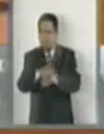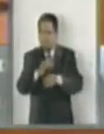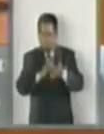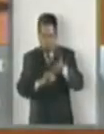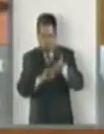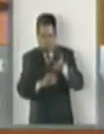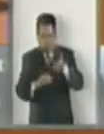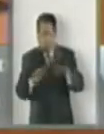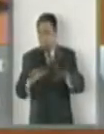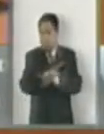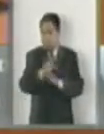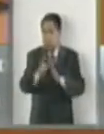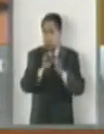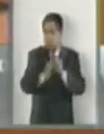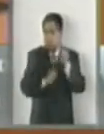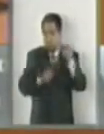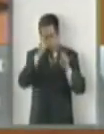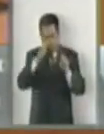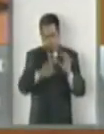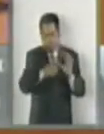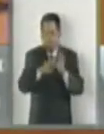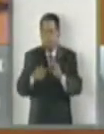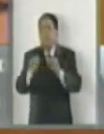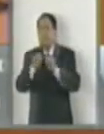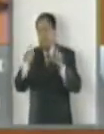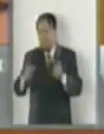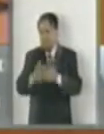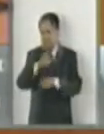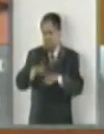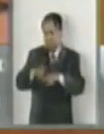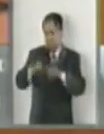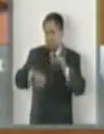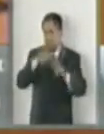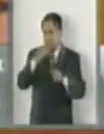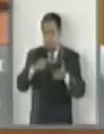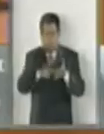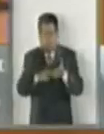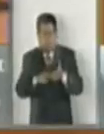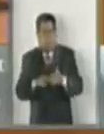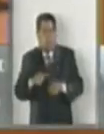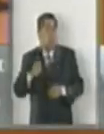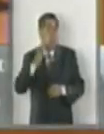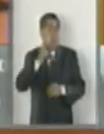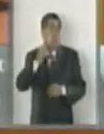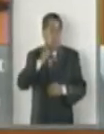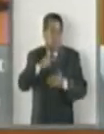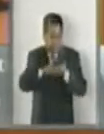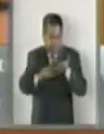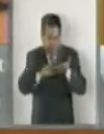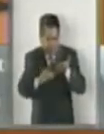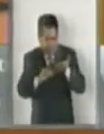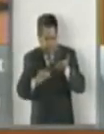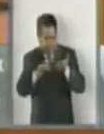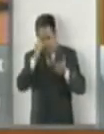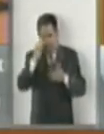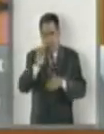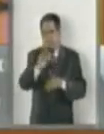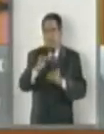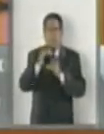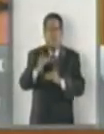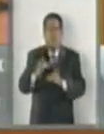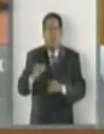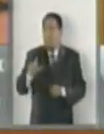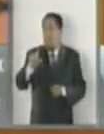reforma constitucional para crear el Sistema Nacional Anticorrupción, los legisladores establecimos como fecha el 28 de